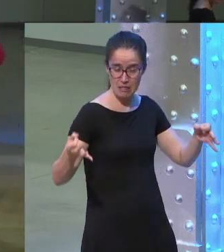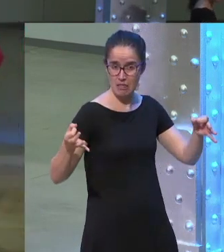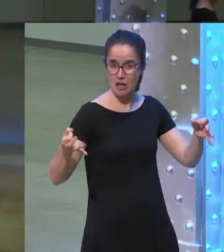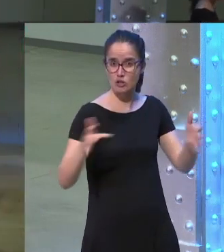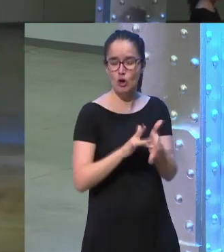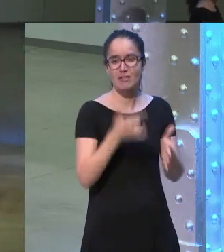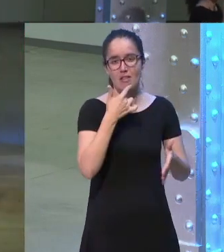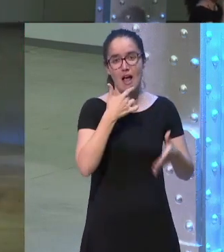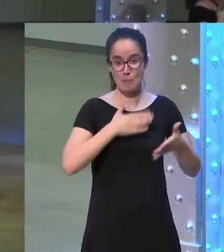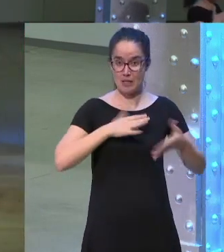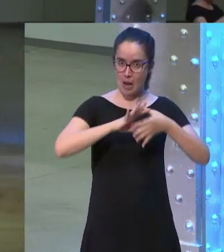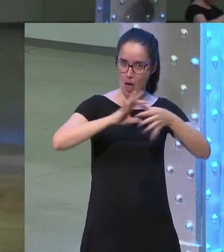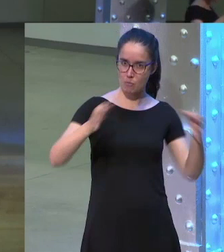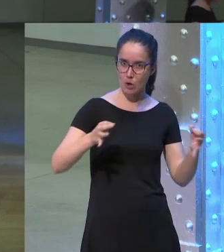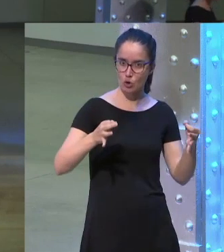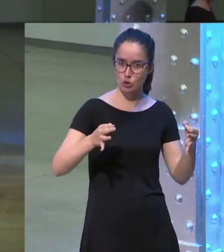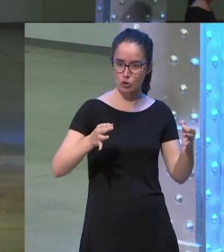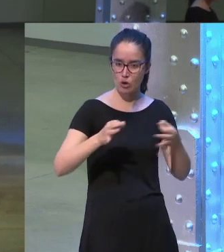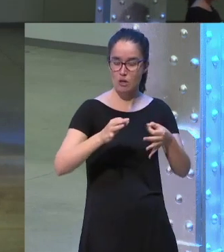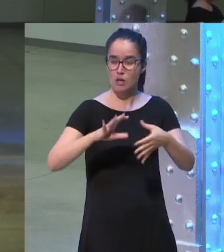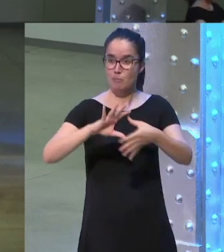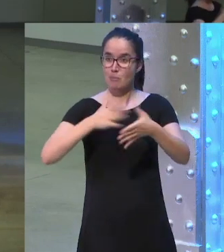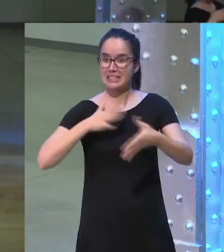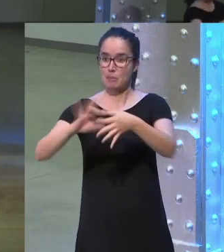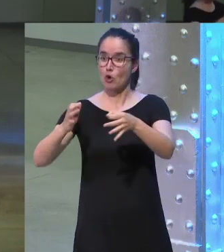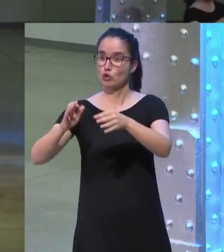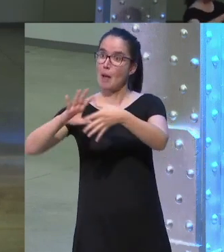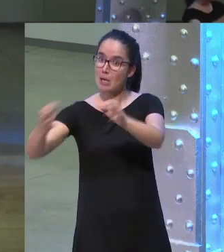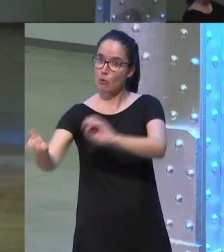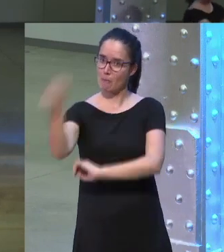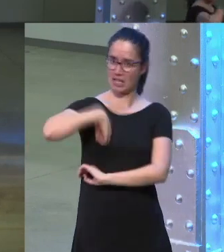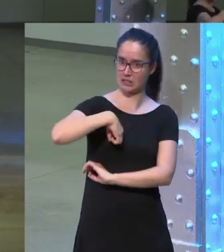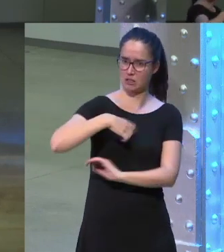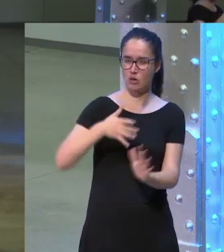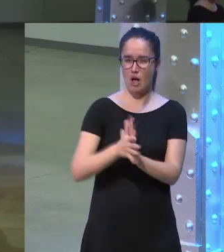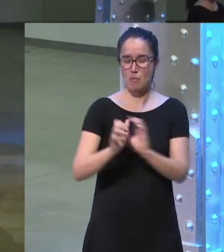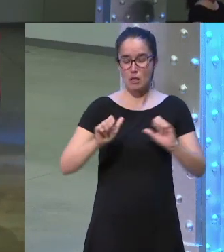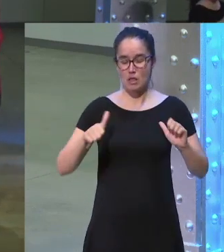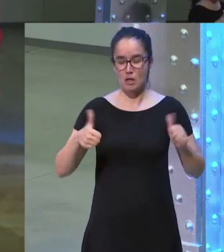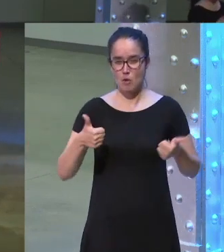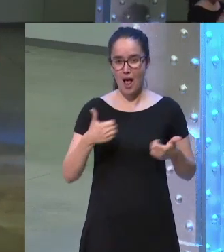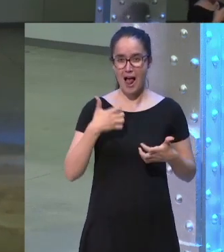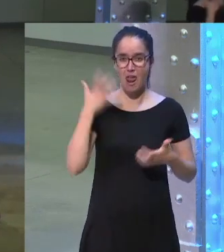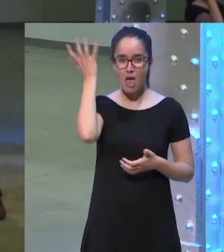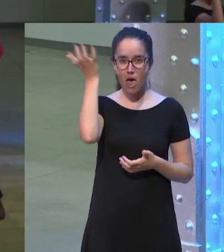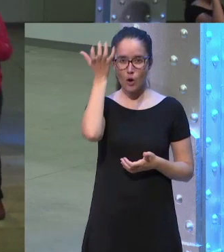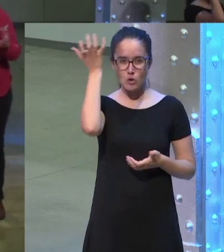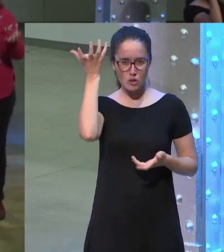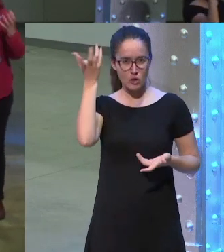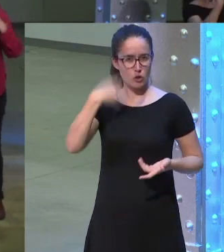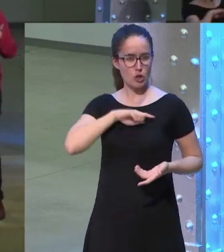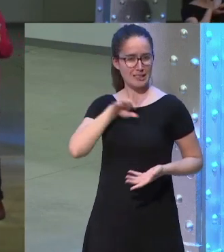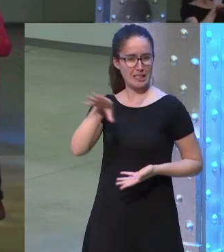decir es que tus amigos tienen más amigos que tú. Y eso, aunque siente mal en principio al ego, vamos a intentar